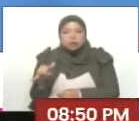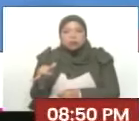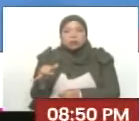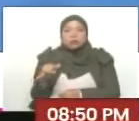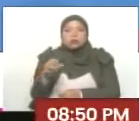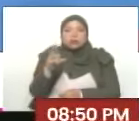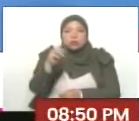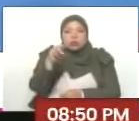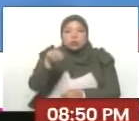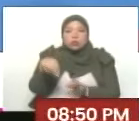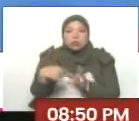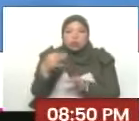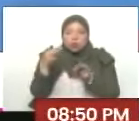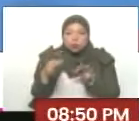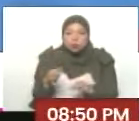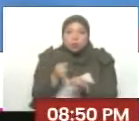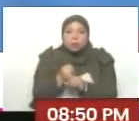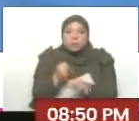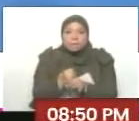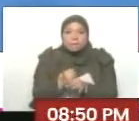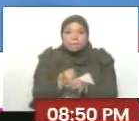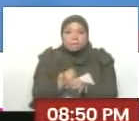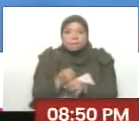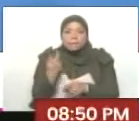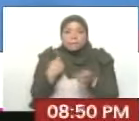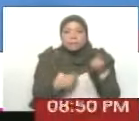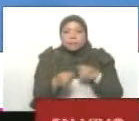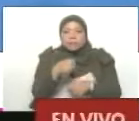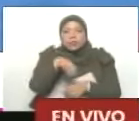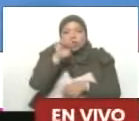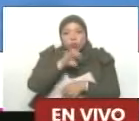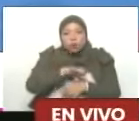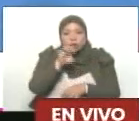ONU a pedir que se le quite la membresía a Ecuador,